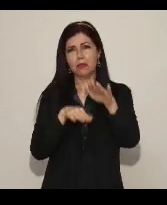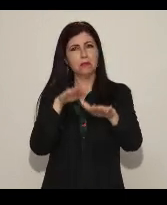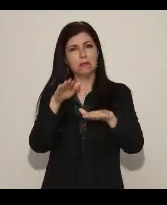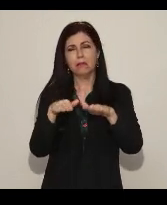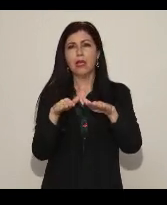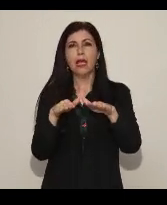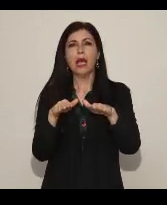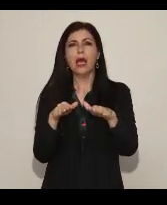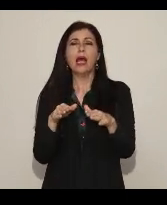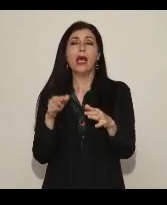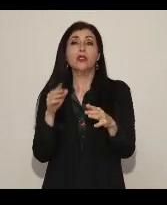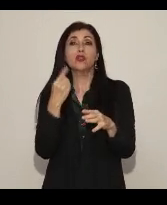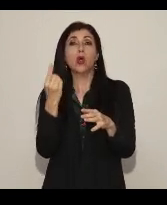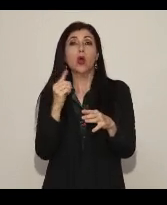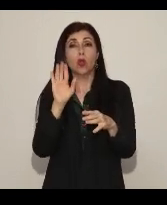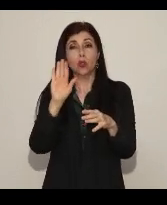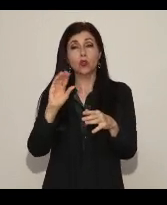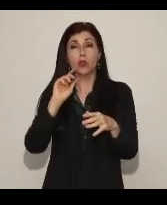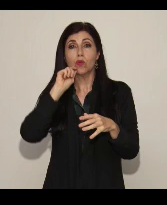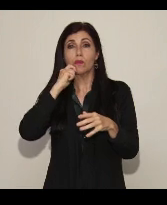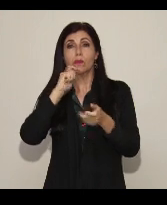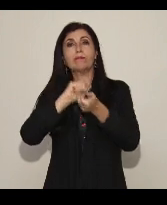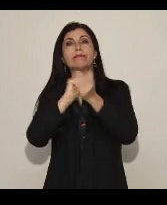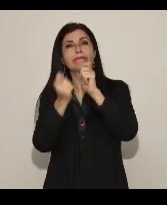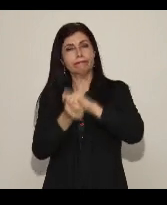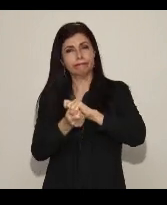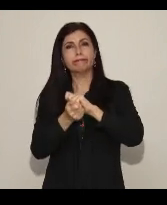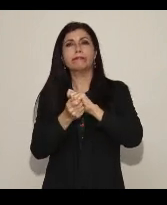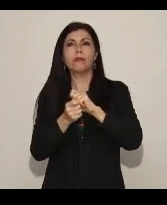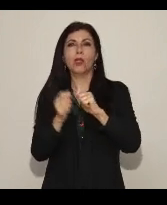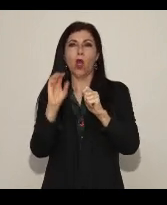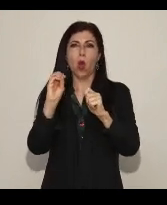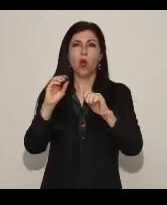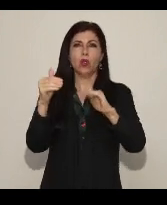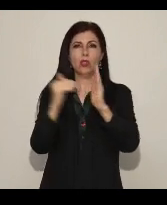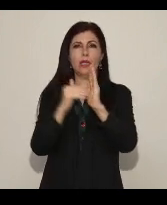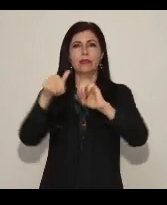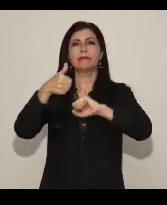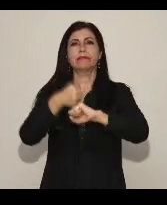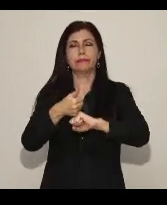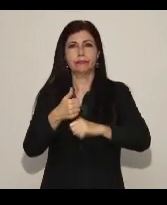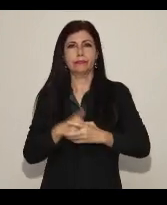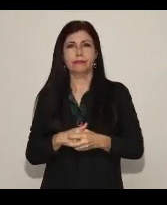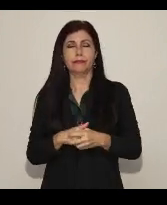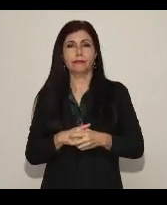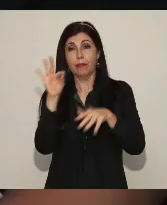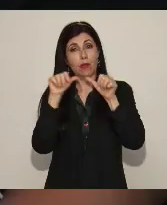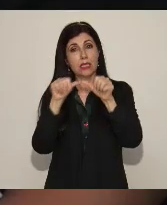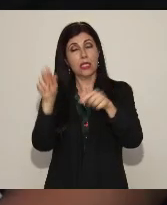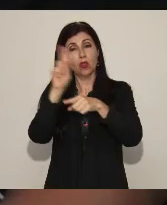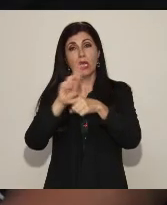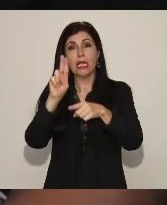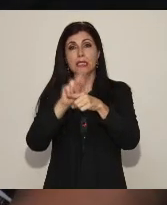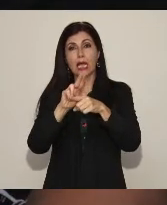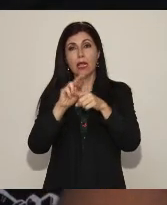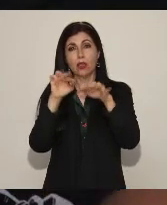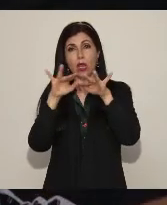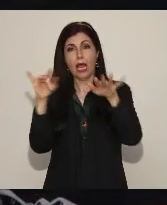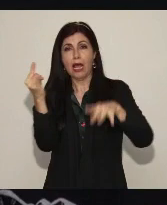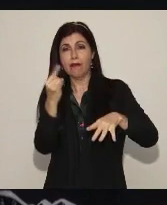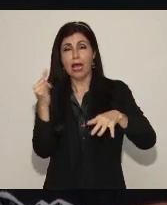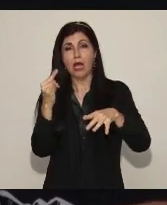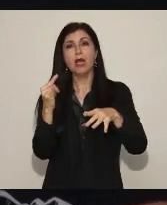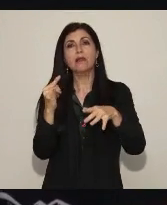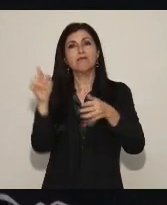repetir este procedimiento a no ser que su contraseña sea cambiada o restablecida. Le invitamos a